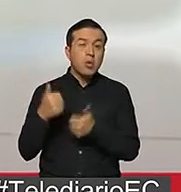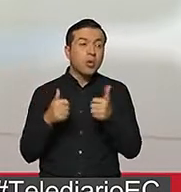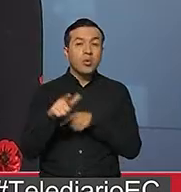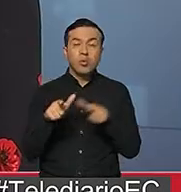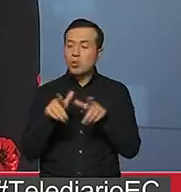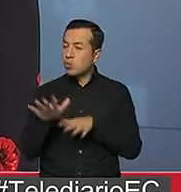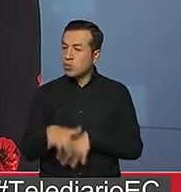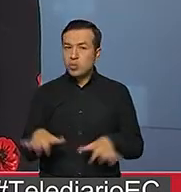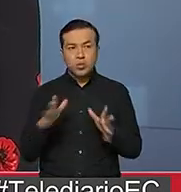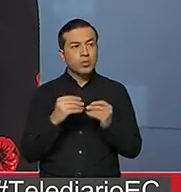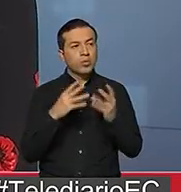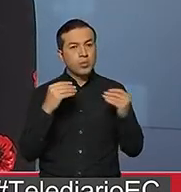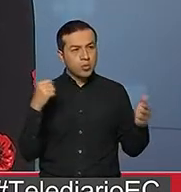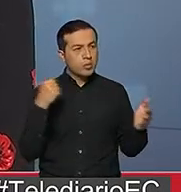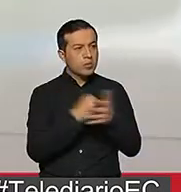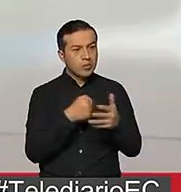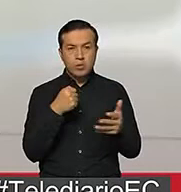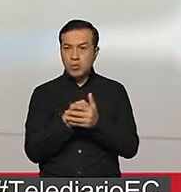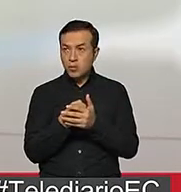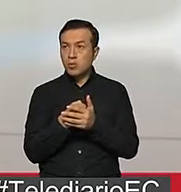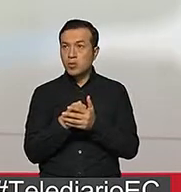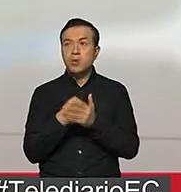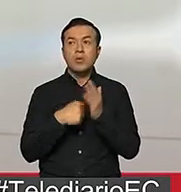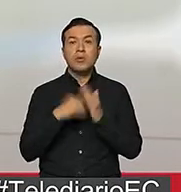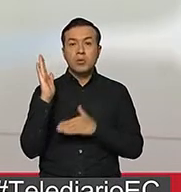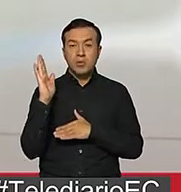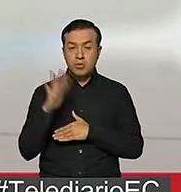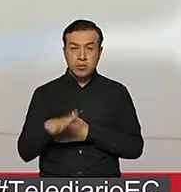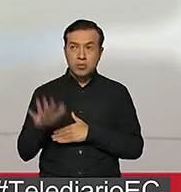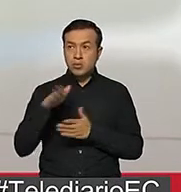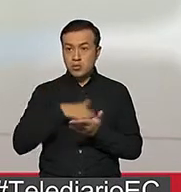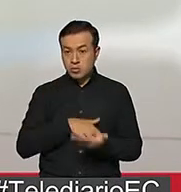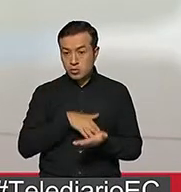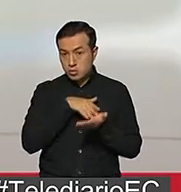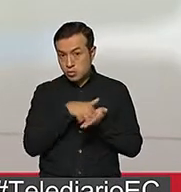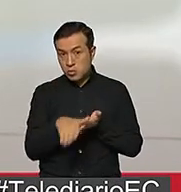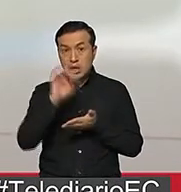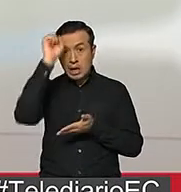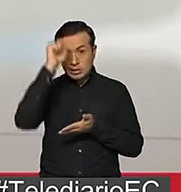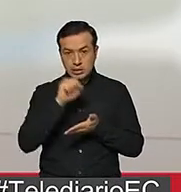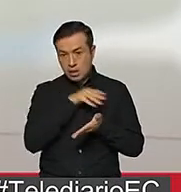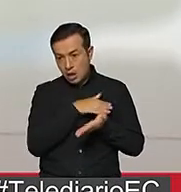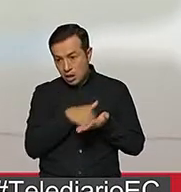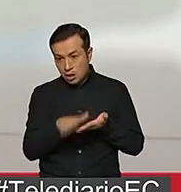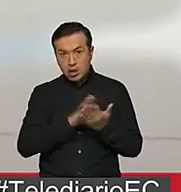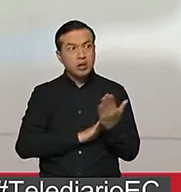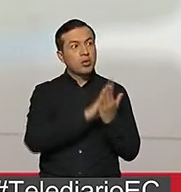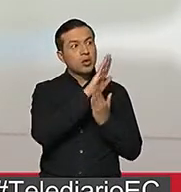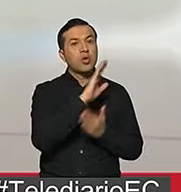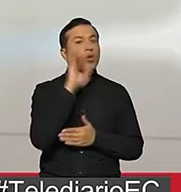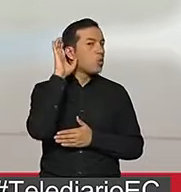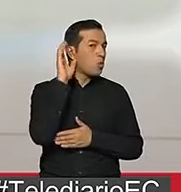donde puede ocurrir un accidente particularmente los los descensos de ascensos de cordillera el ambos de tour o cuenca